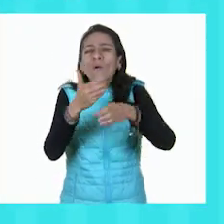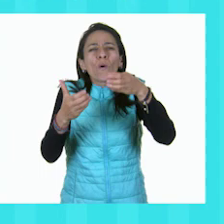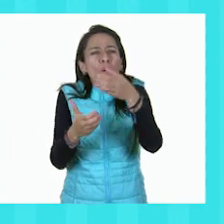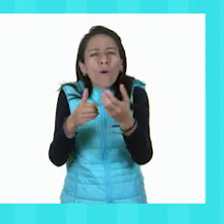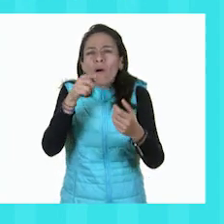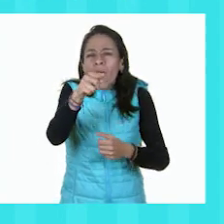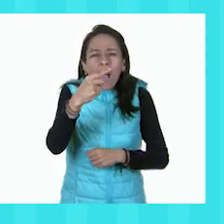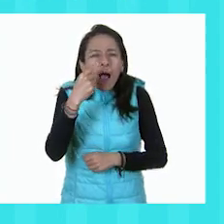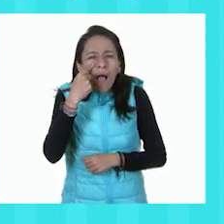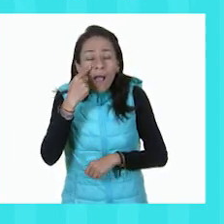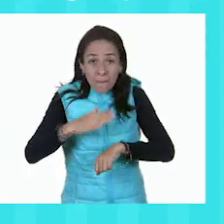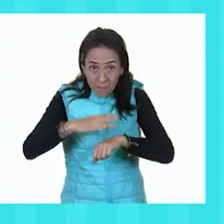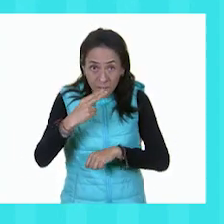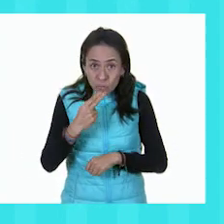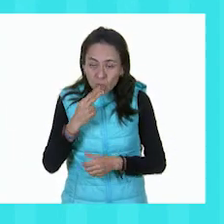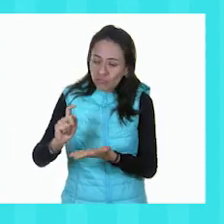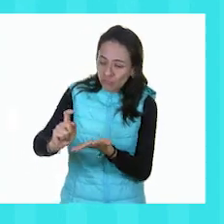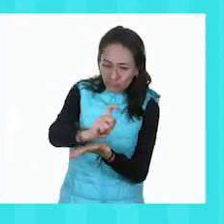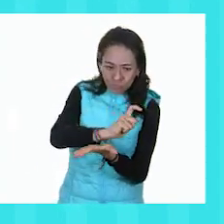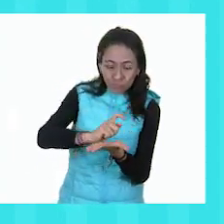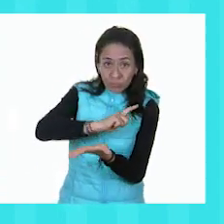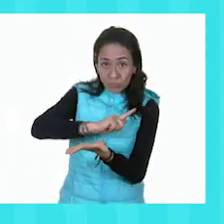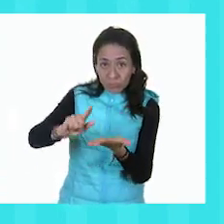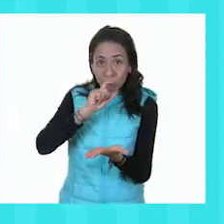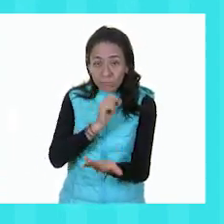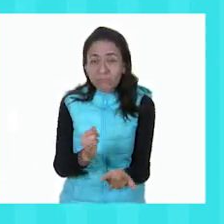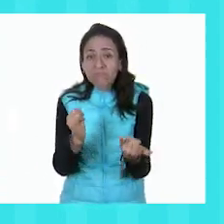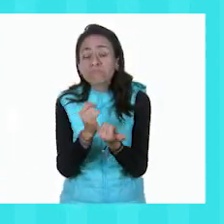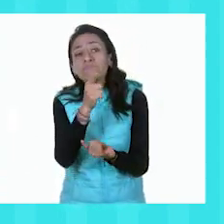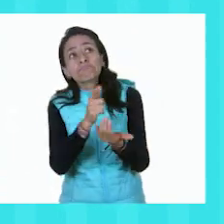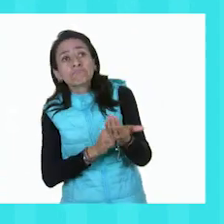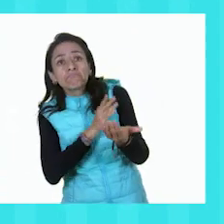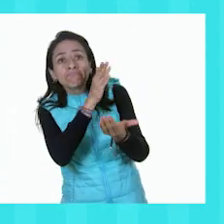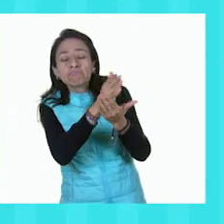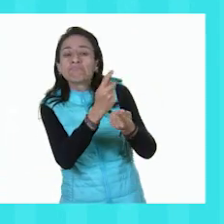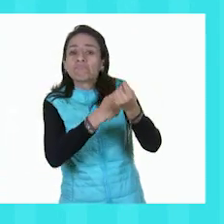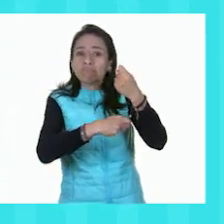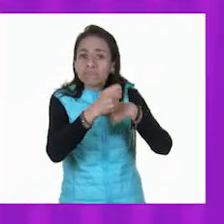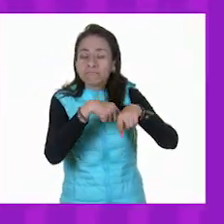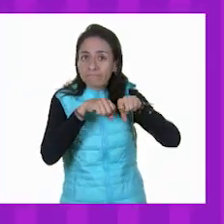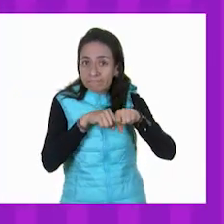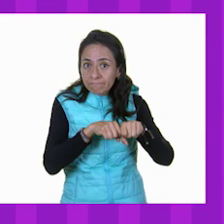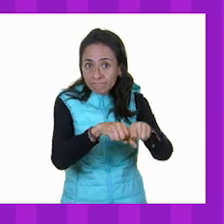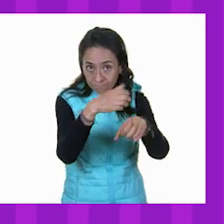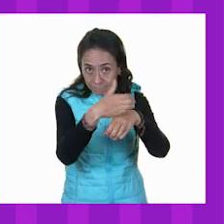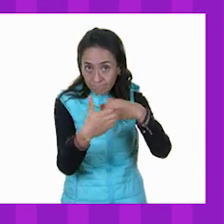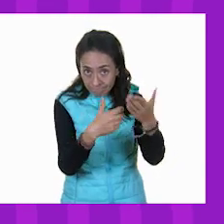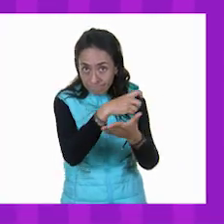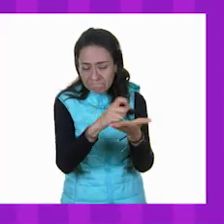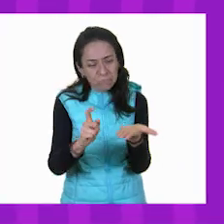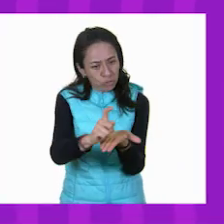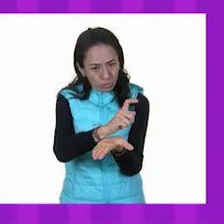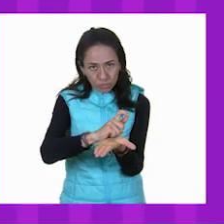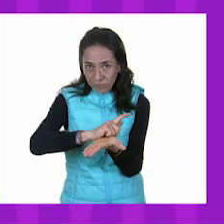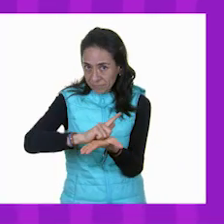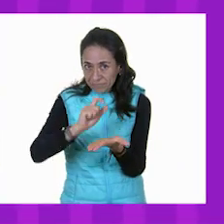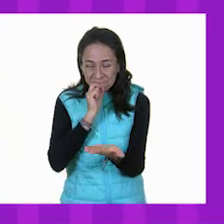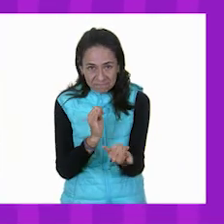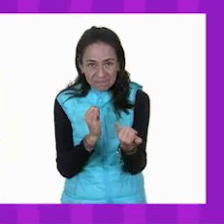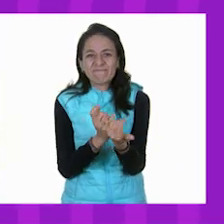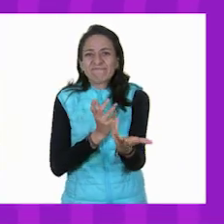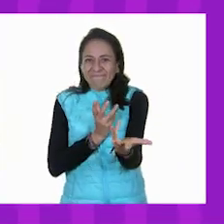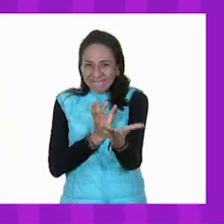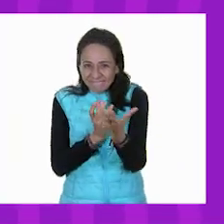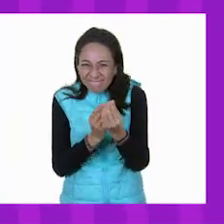más utilizas. También las cosas que compres en la tienda o en el supermercado. Sigamos luchando juntos contra este